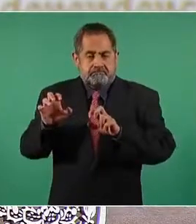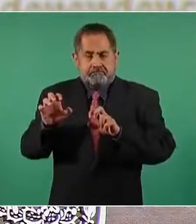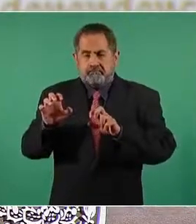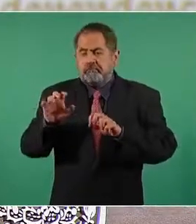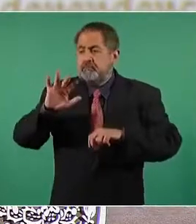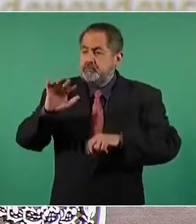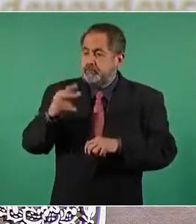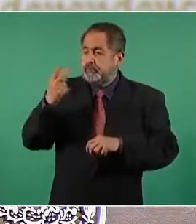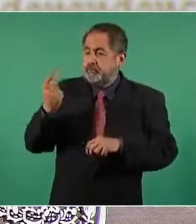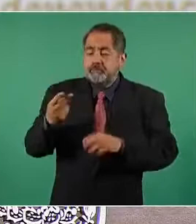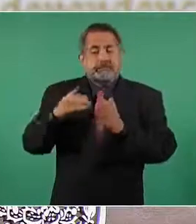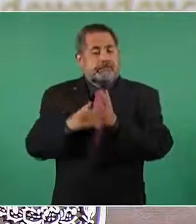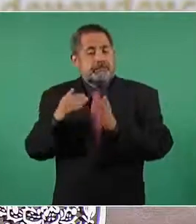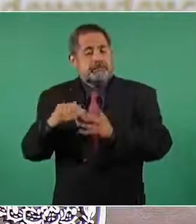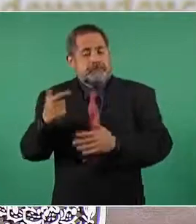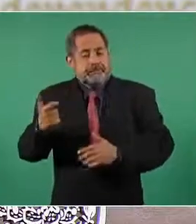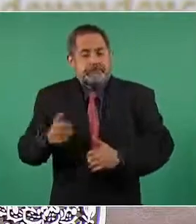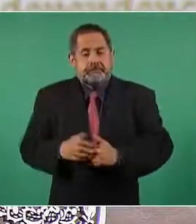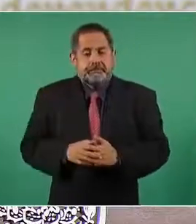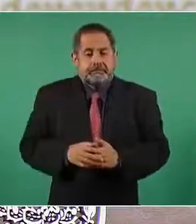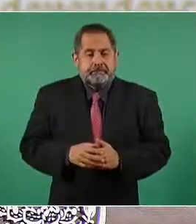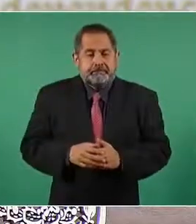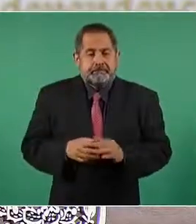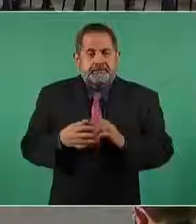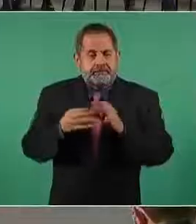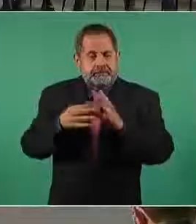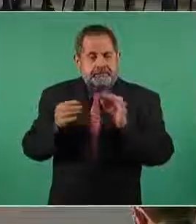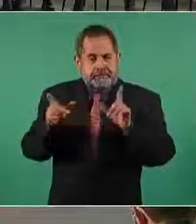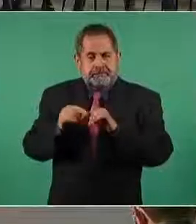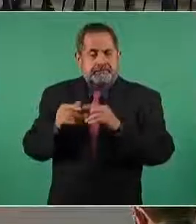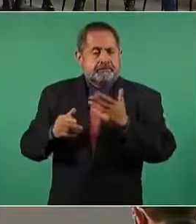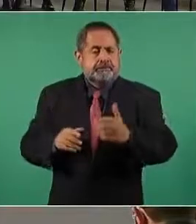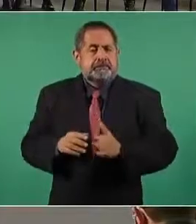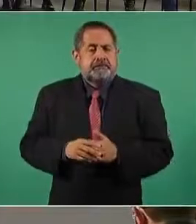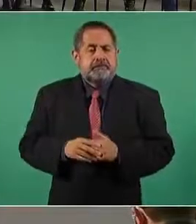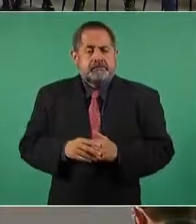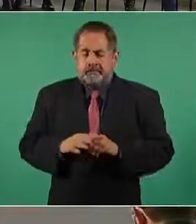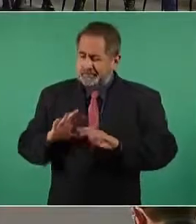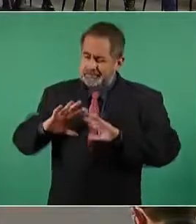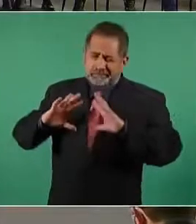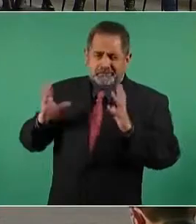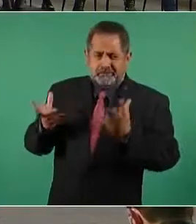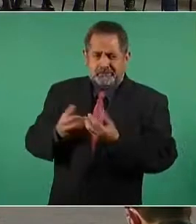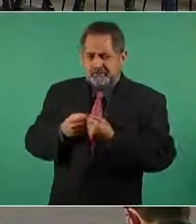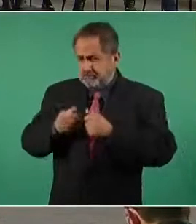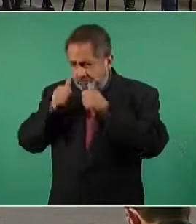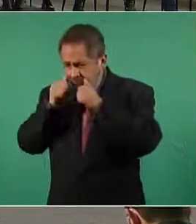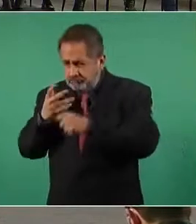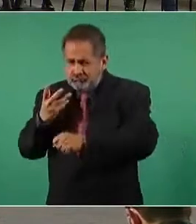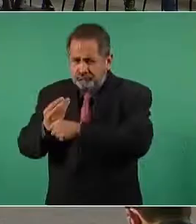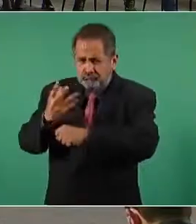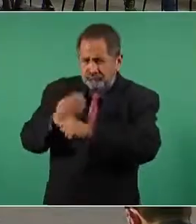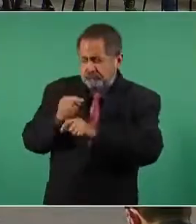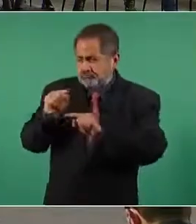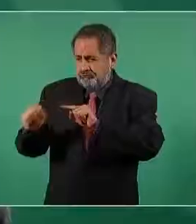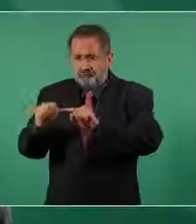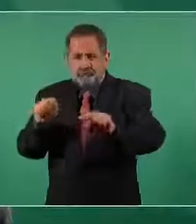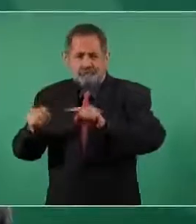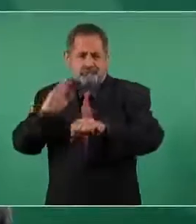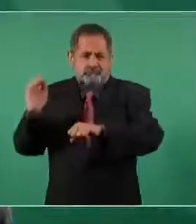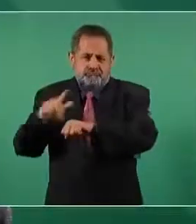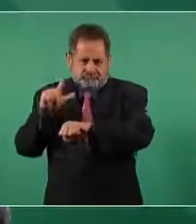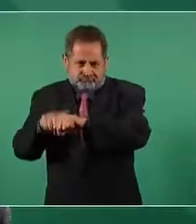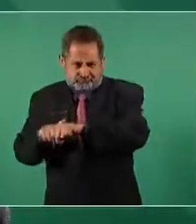1.852 millones de pesos. En resumen, el total estimado para atender los daños tanto en la red federal